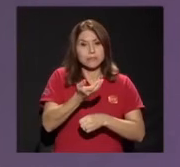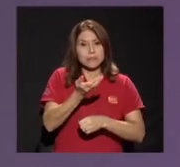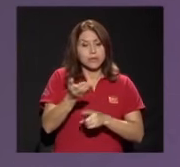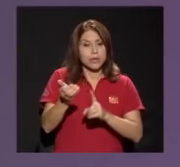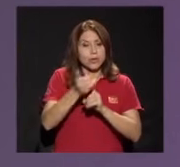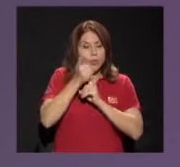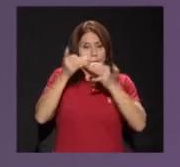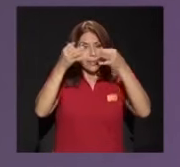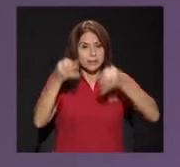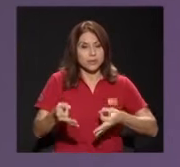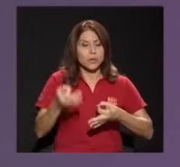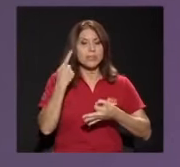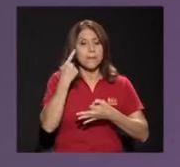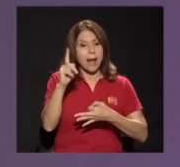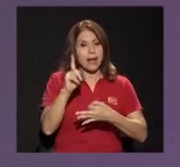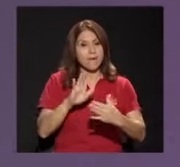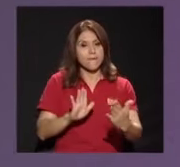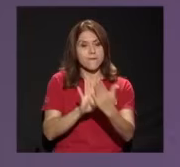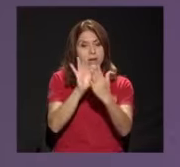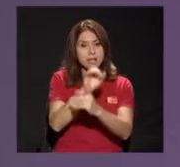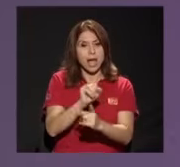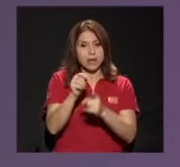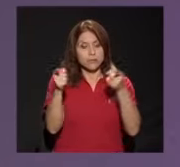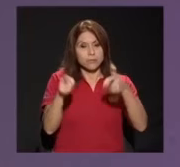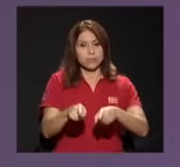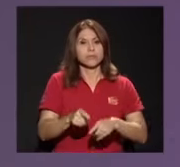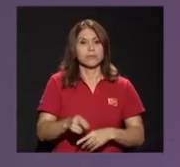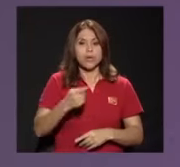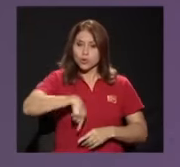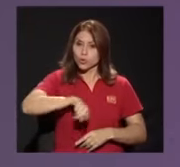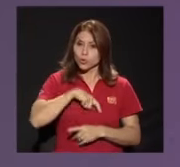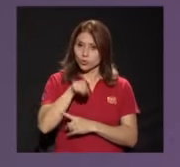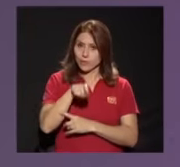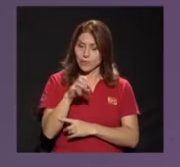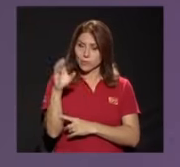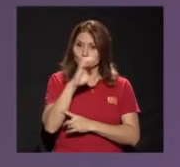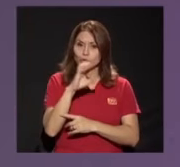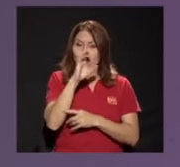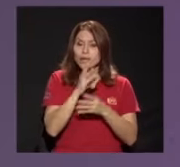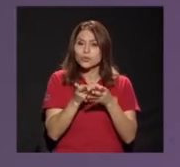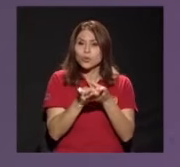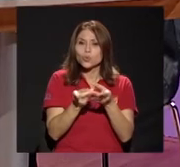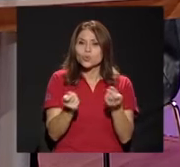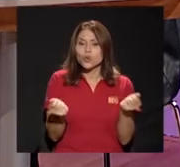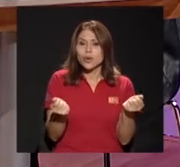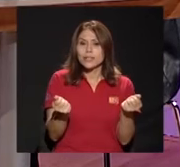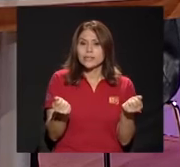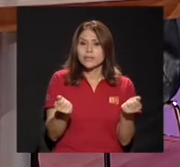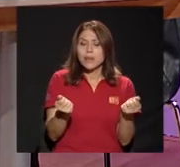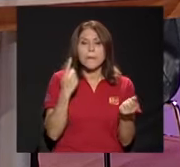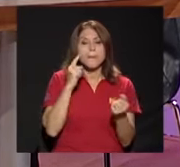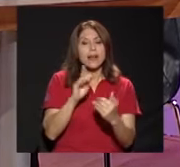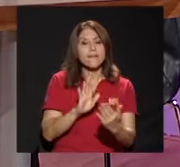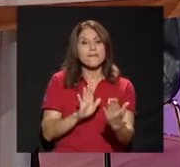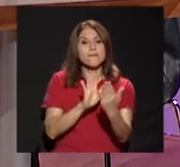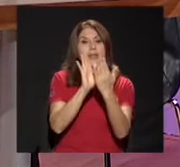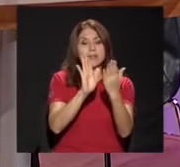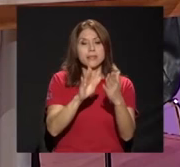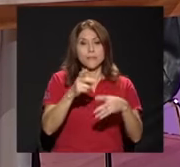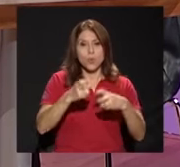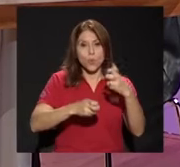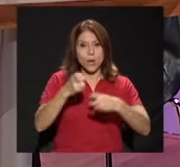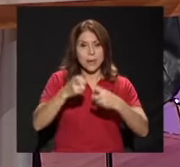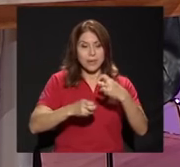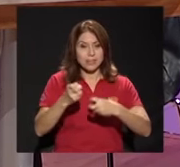para enfrentar esas cosas, ¿verdad? O sea, tenemos que buscar soluciones ante los diversos problemas. Algunos